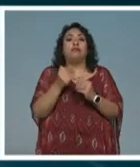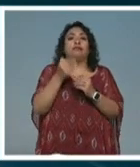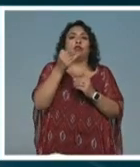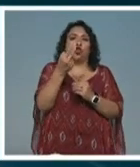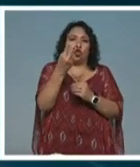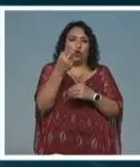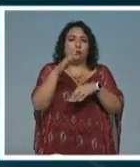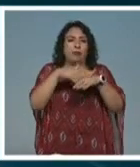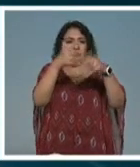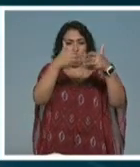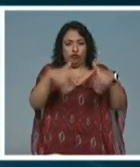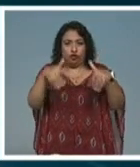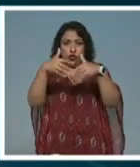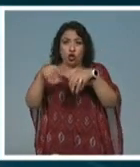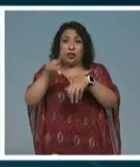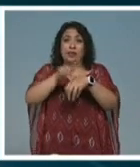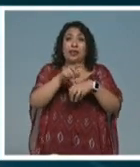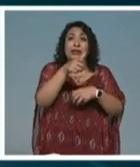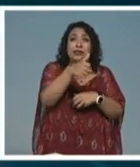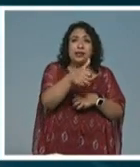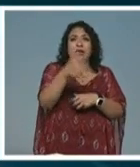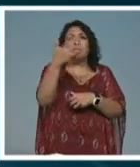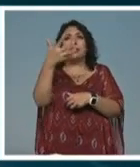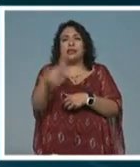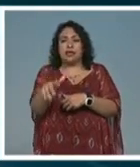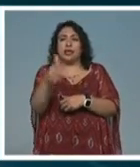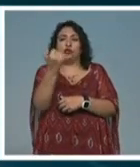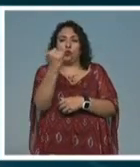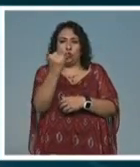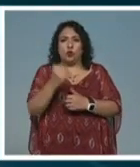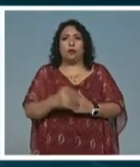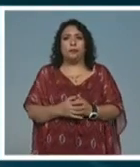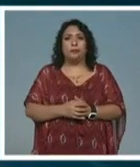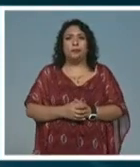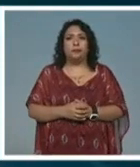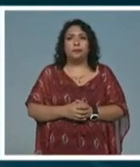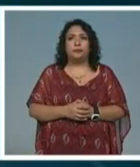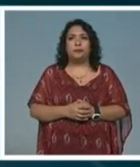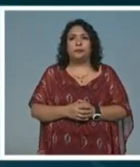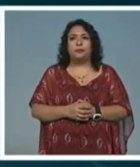dos presentaciones más, los días 6 y 10 del mes.